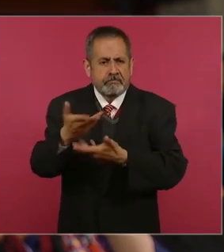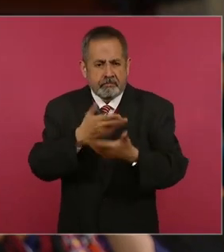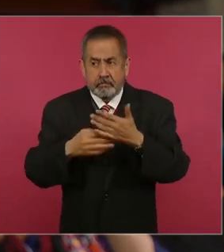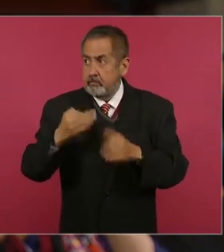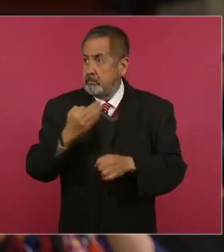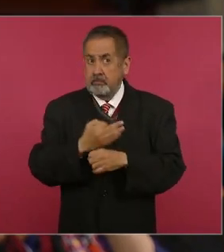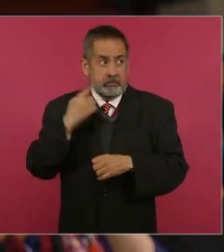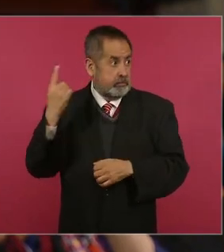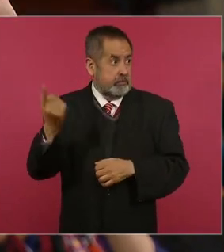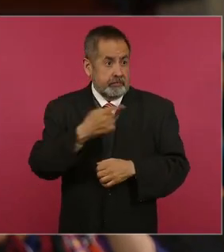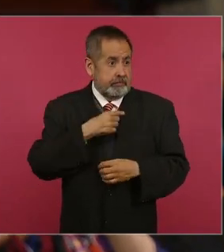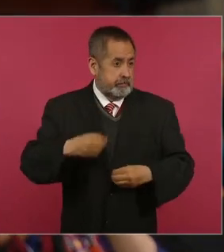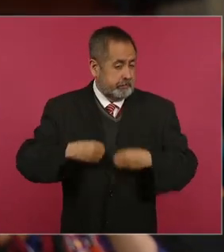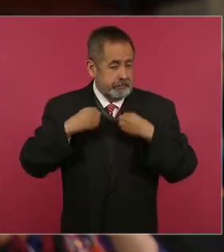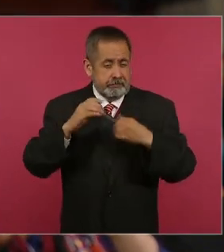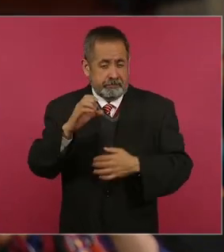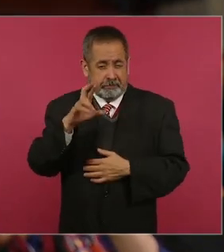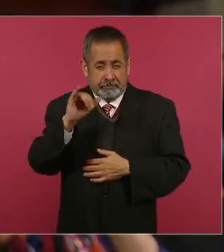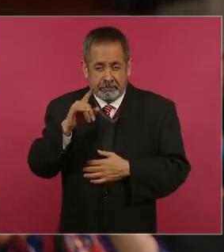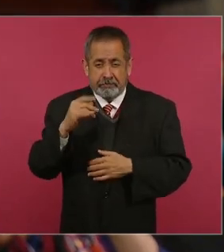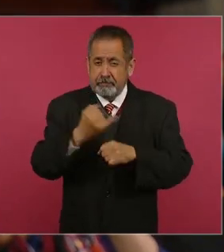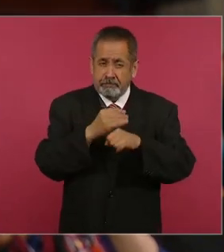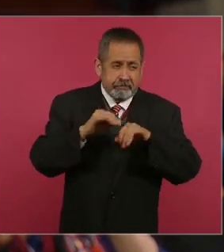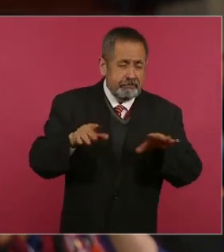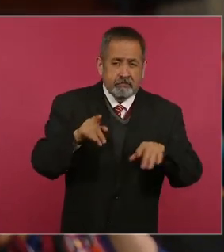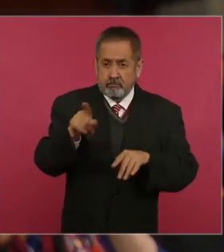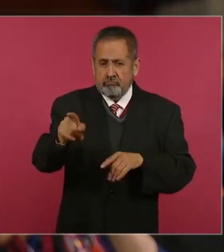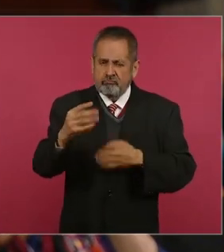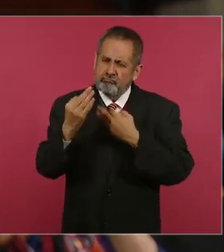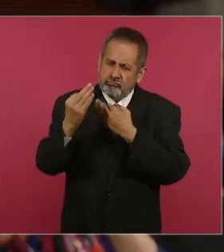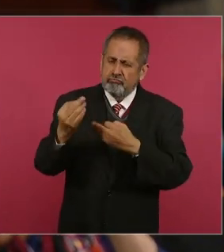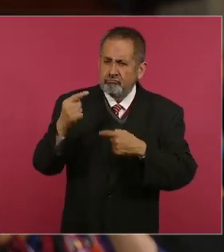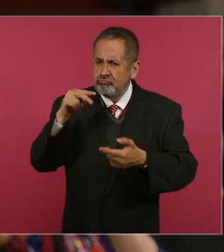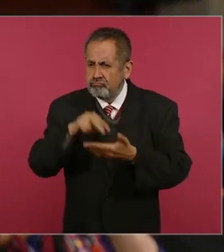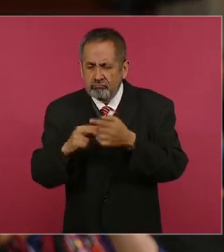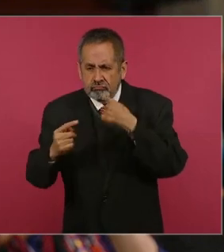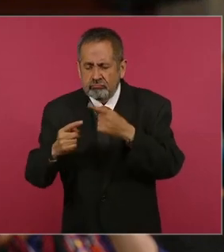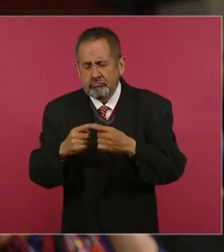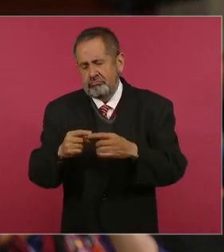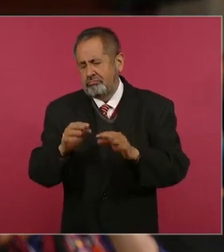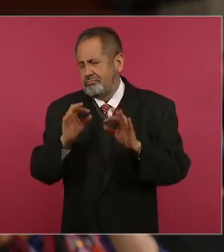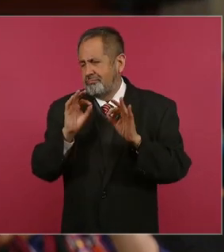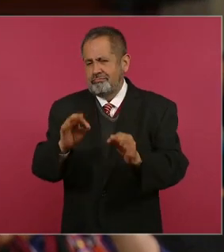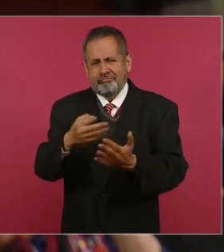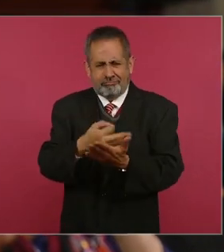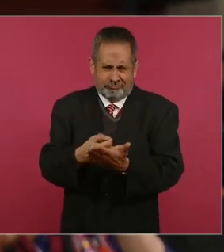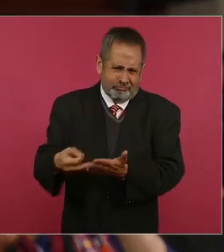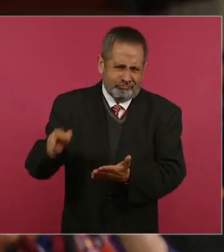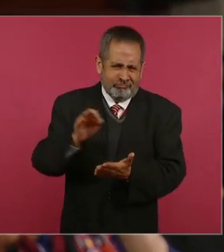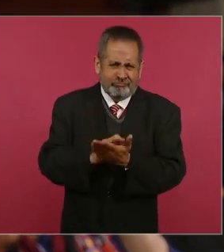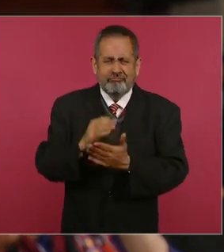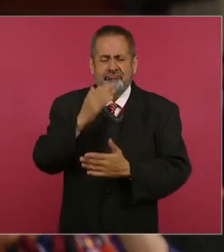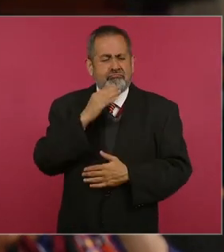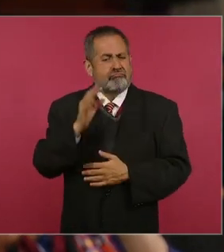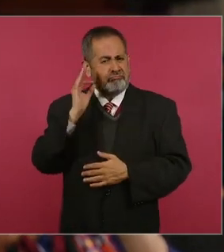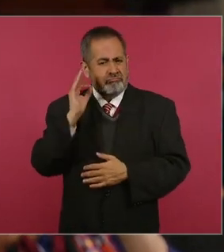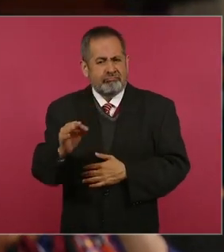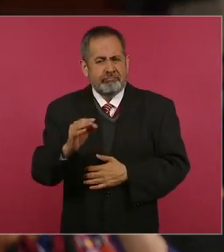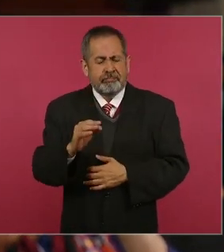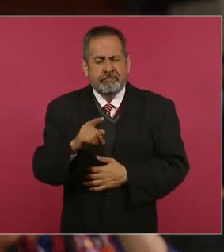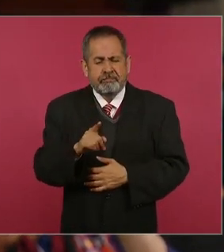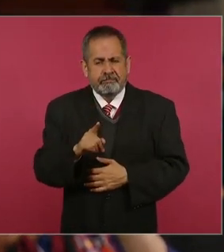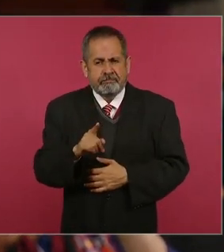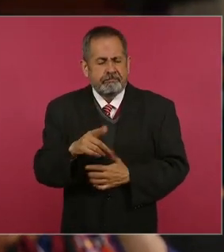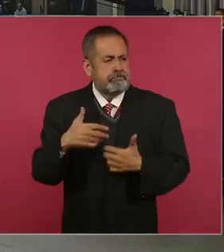en el que estamos hoy de gran crisis de la información, me parece que es a la vez valiente y una manera de bien